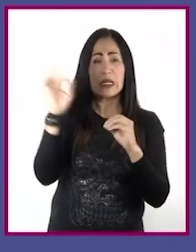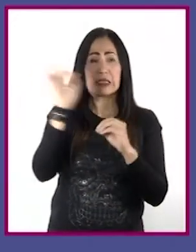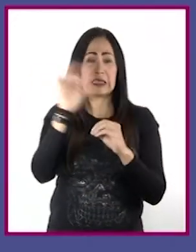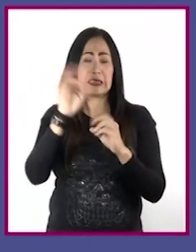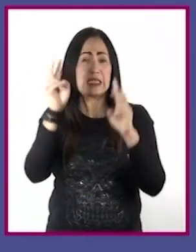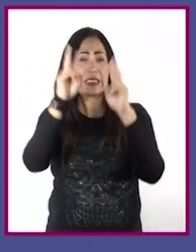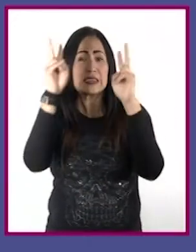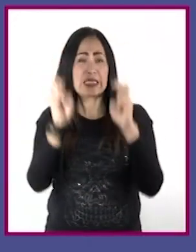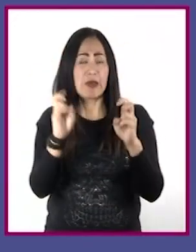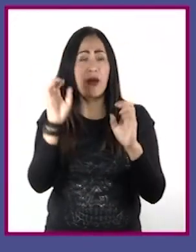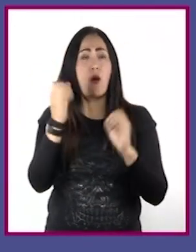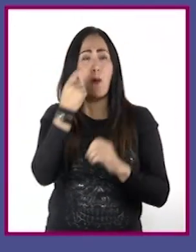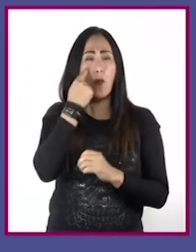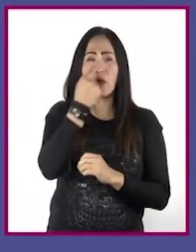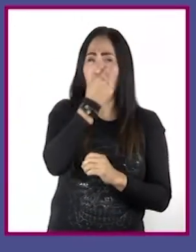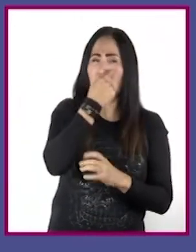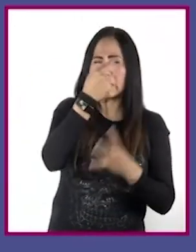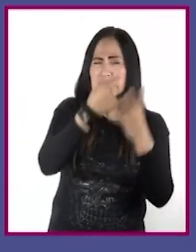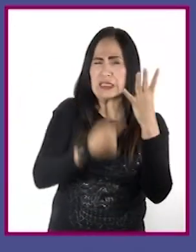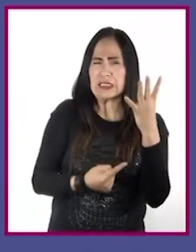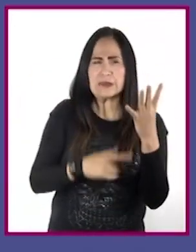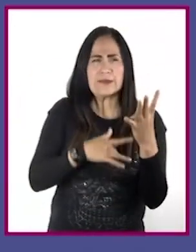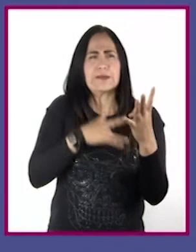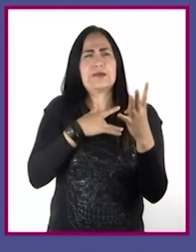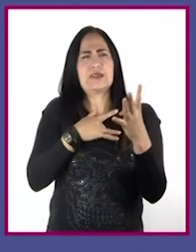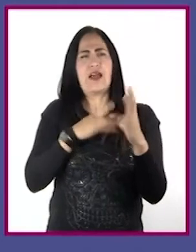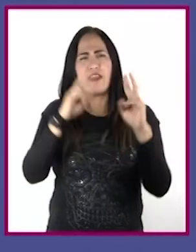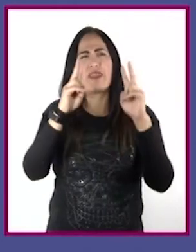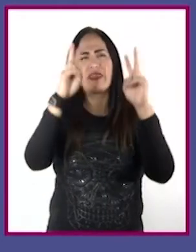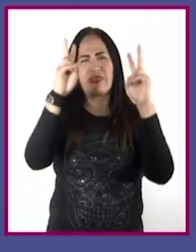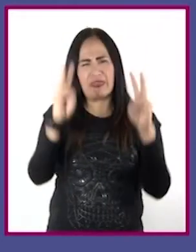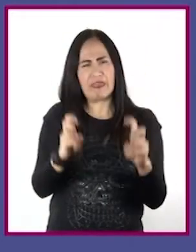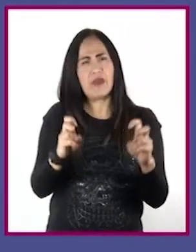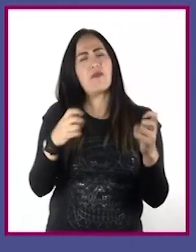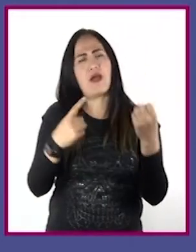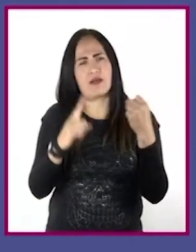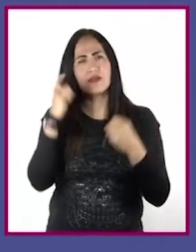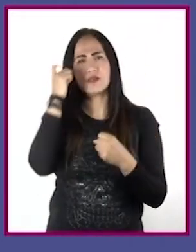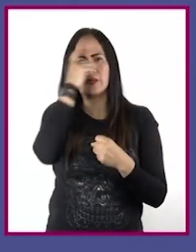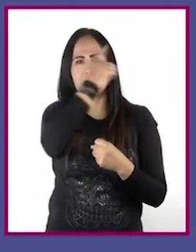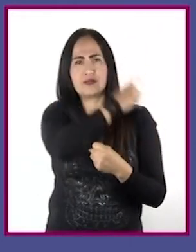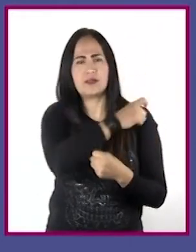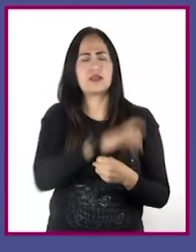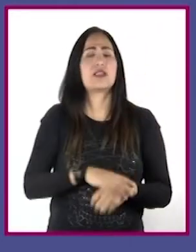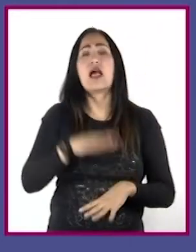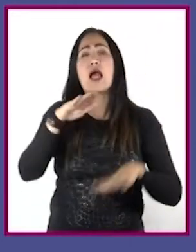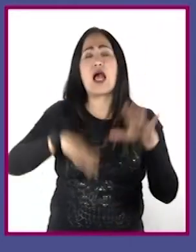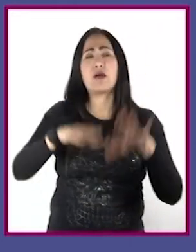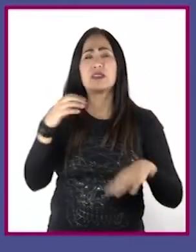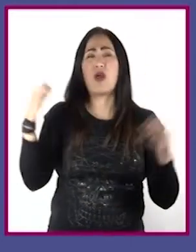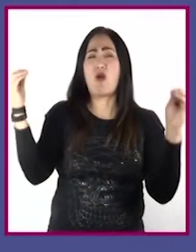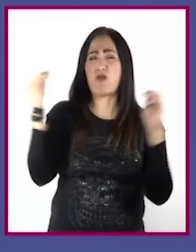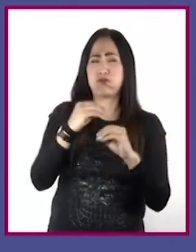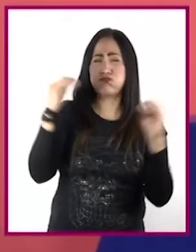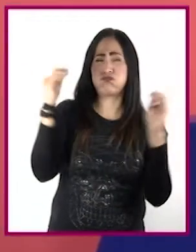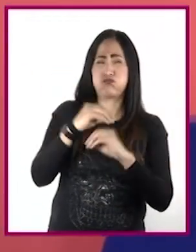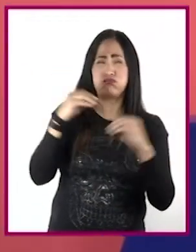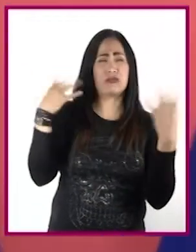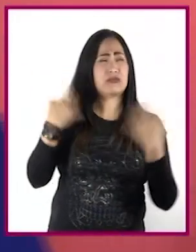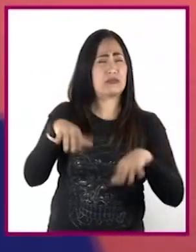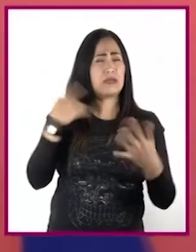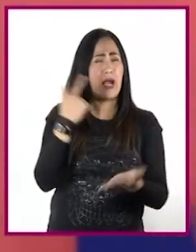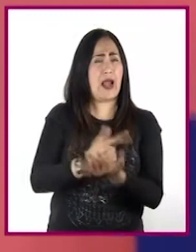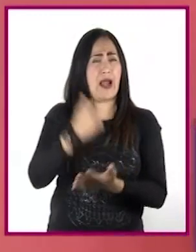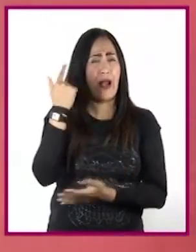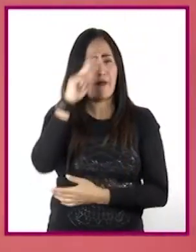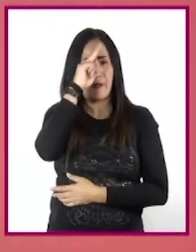punto de vista tocan un punto sensible de la sociedad, estas polémicas pueden alcanzar proporciones de incendio. Según